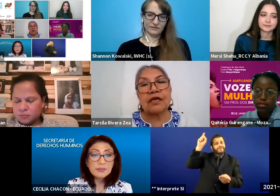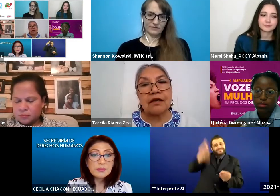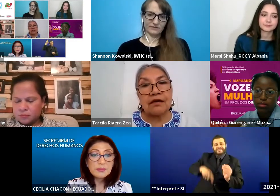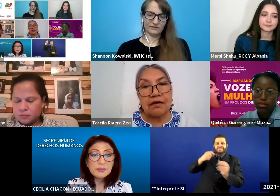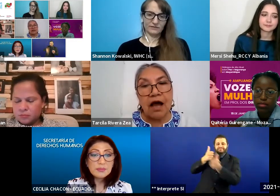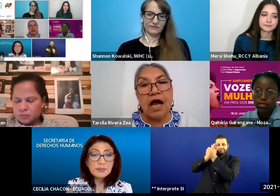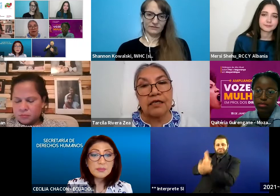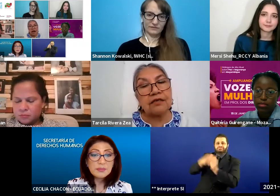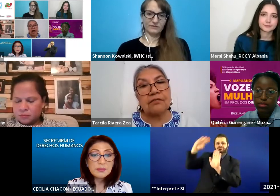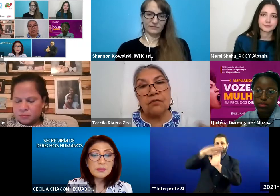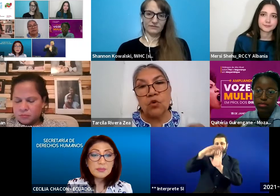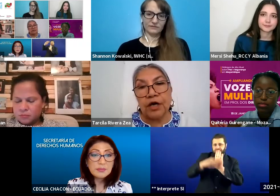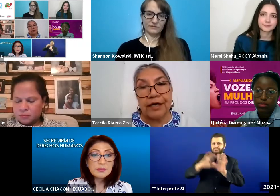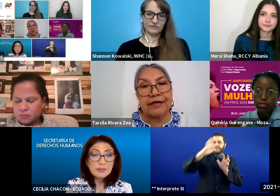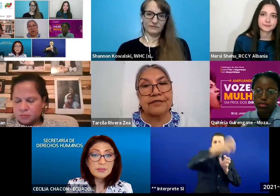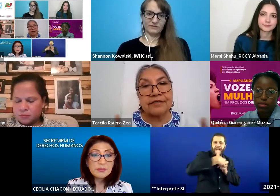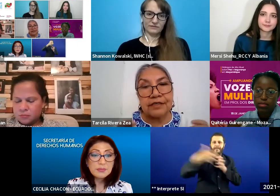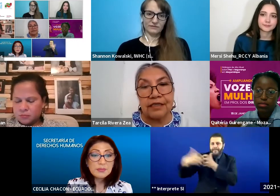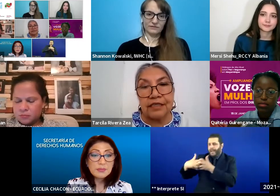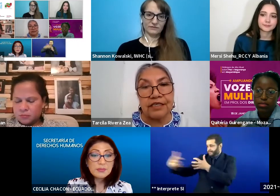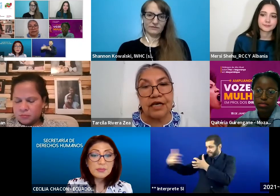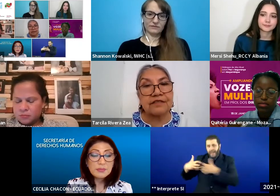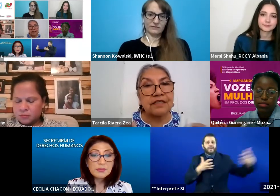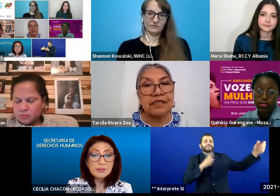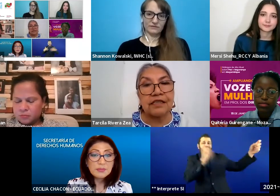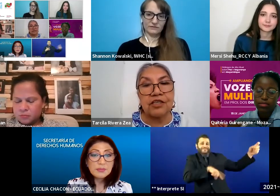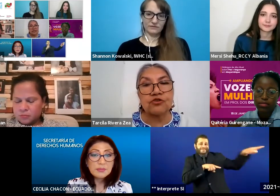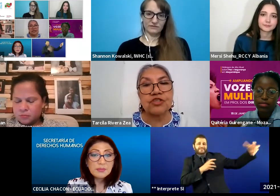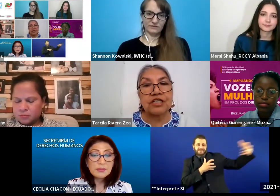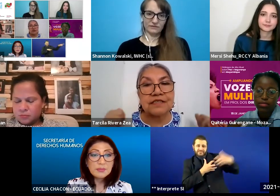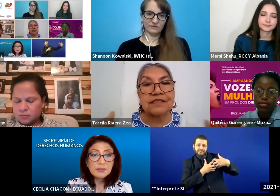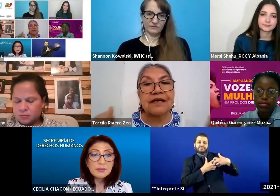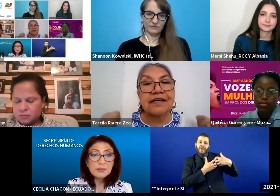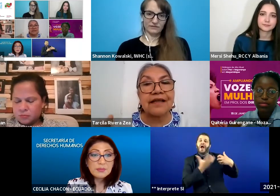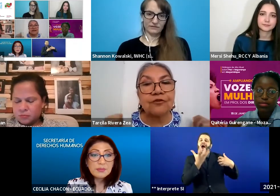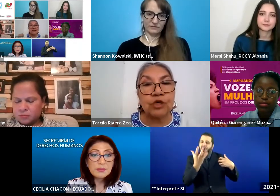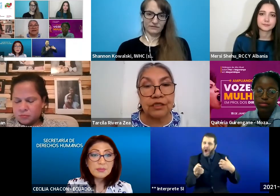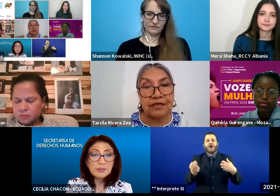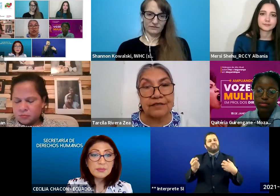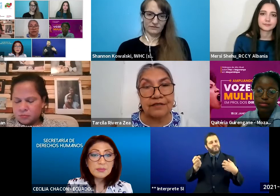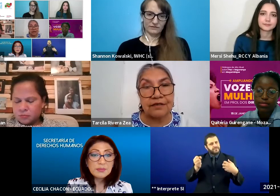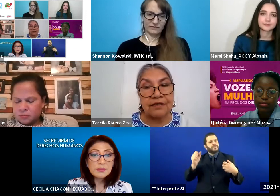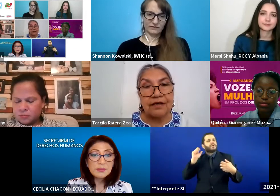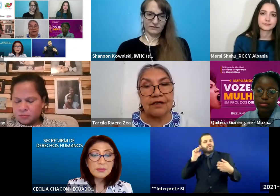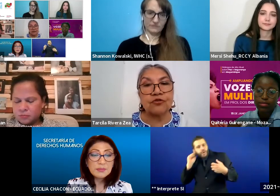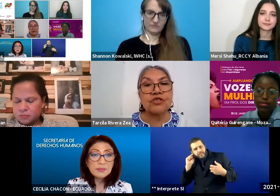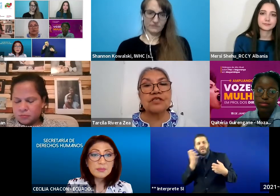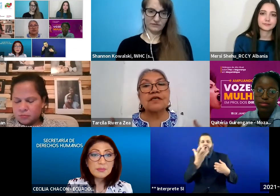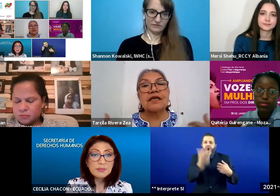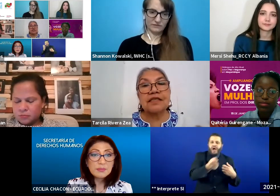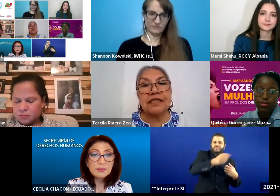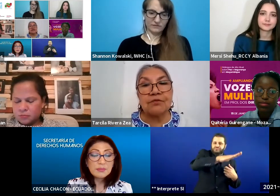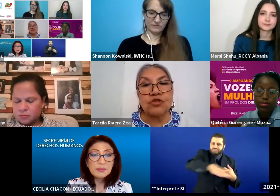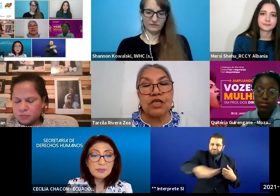porque hay mujeres y niñas y niños que se están quedando atrás.